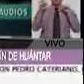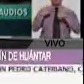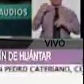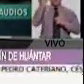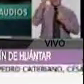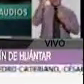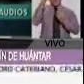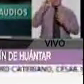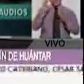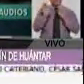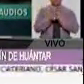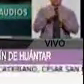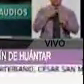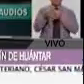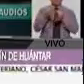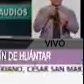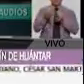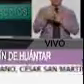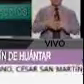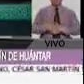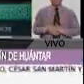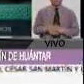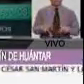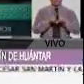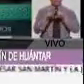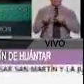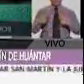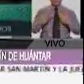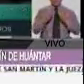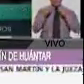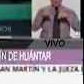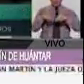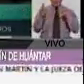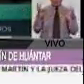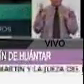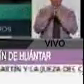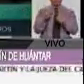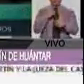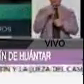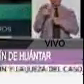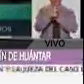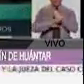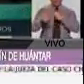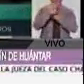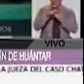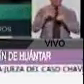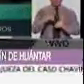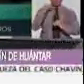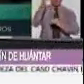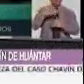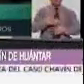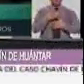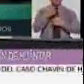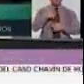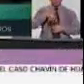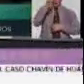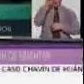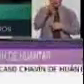hipótesis. Lo que sí le puedo decir que la intención de esa reunión fue defender el supremo interés de la nación.